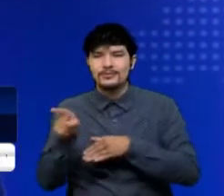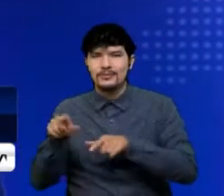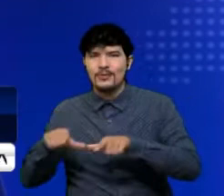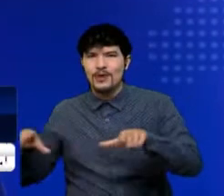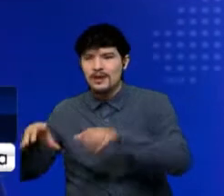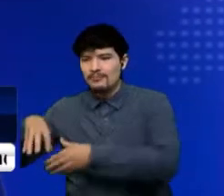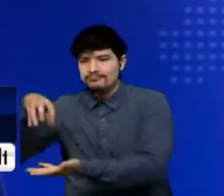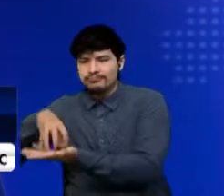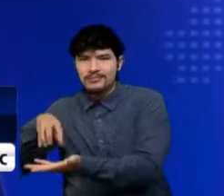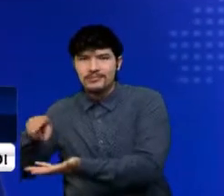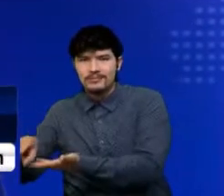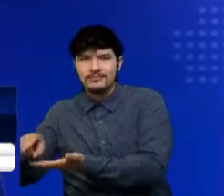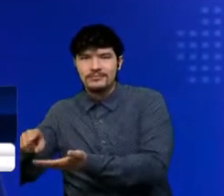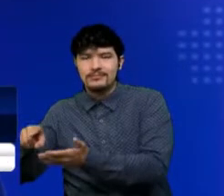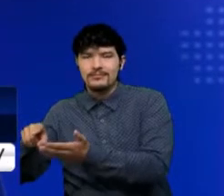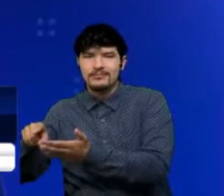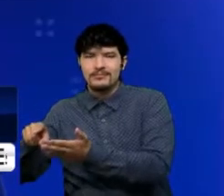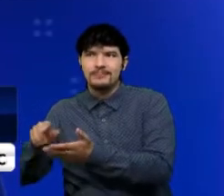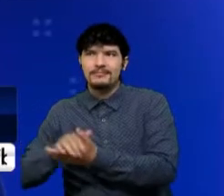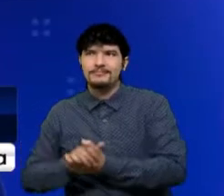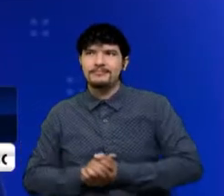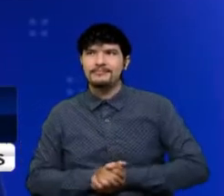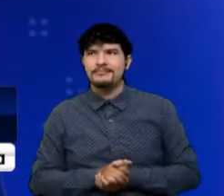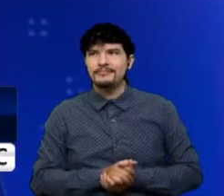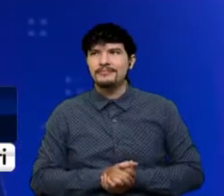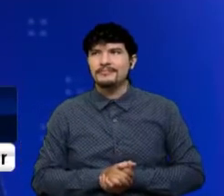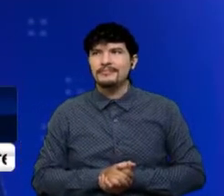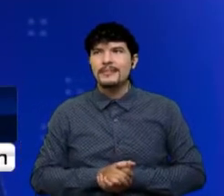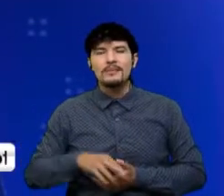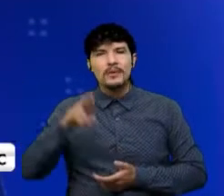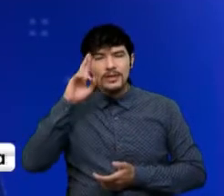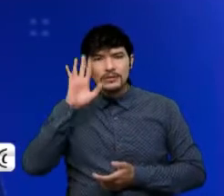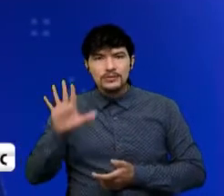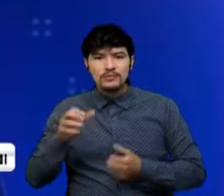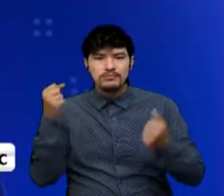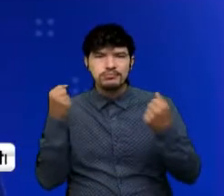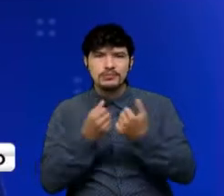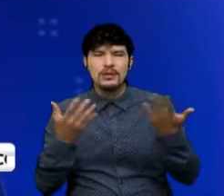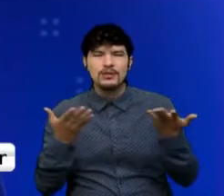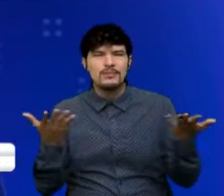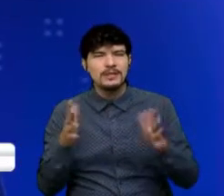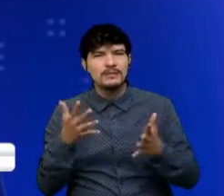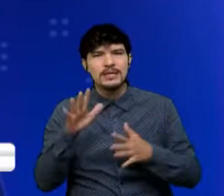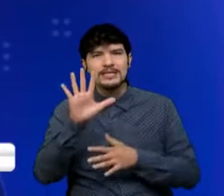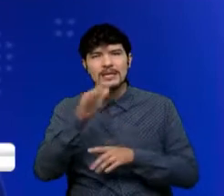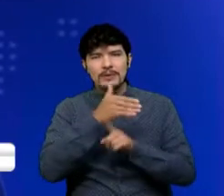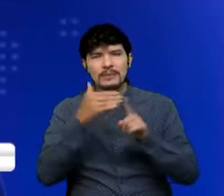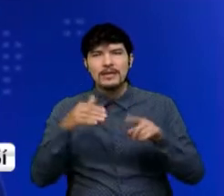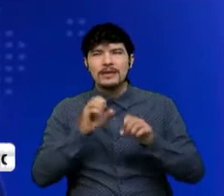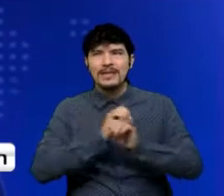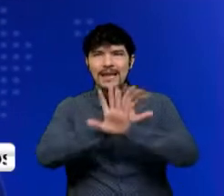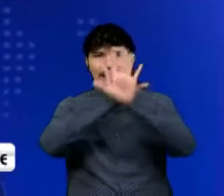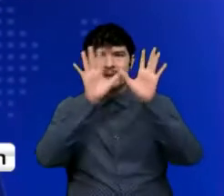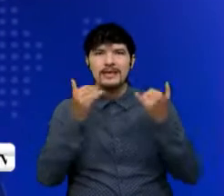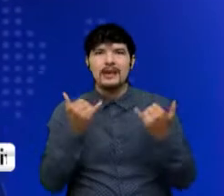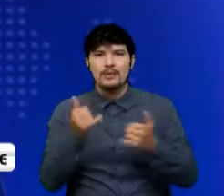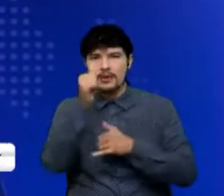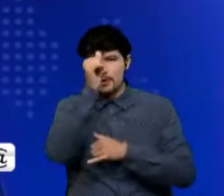militar, incumpliendo la orden de acuartelamiento. El accidente se produjo hacia las 5:30 de la mañana de